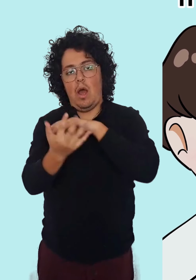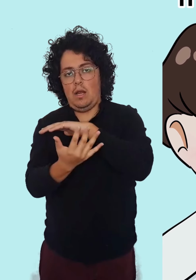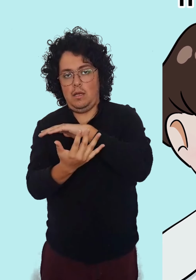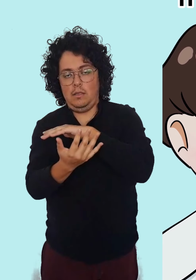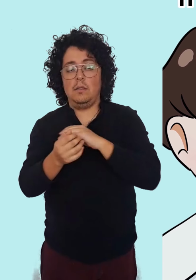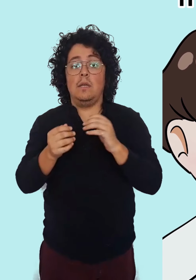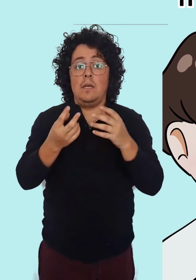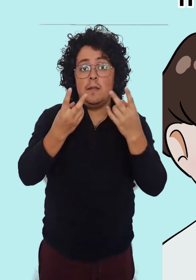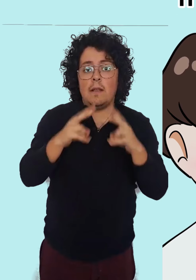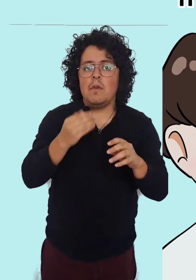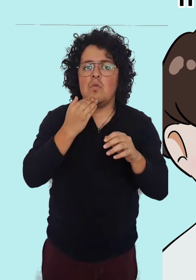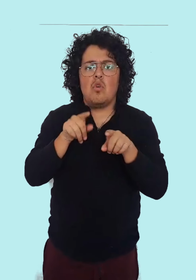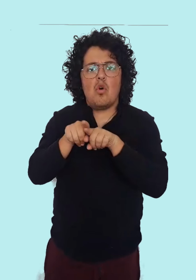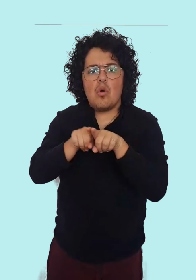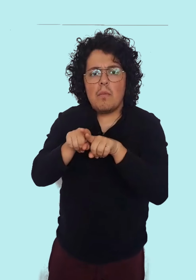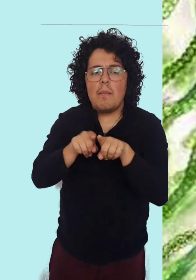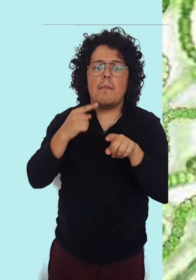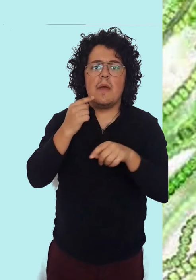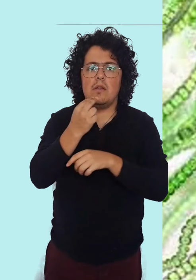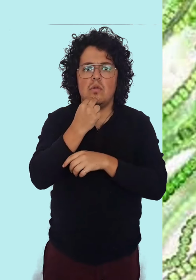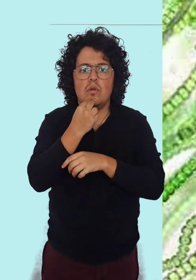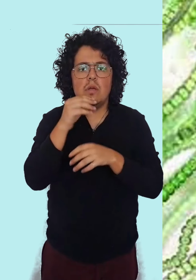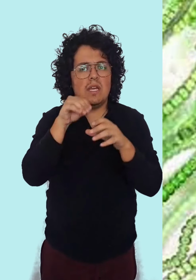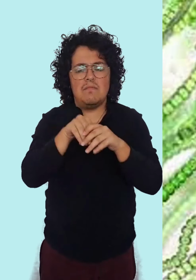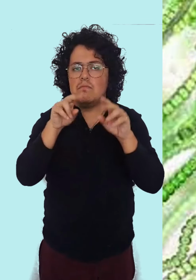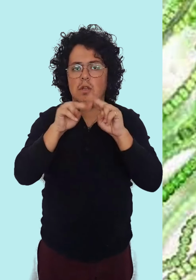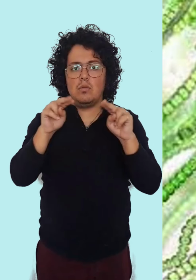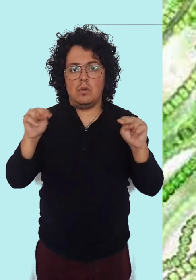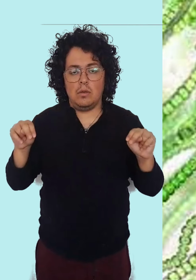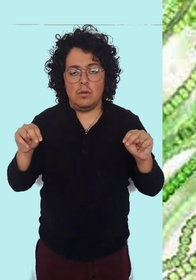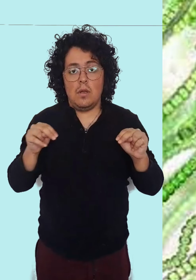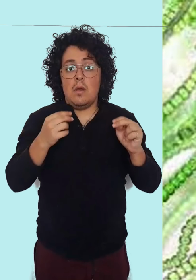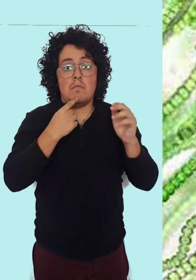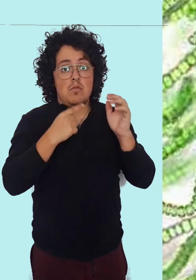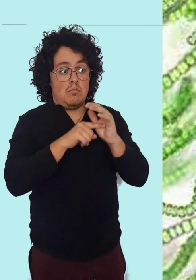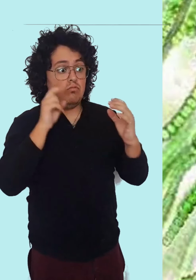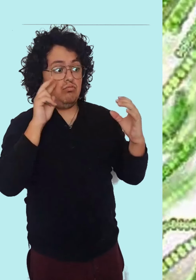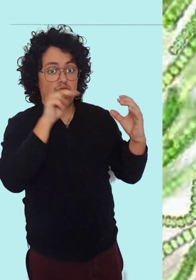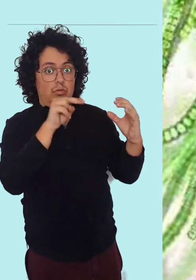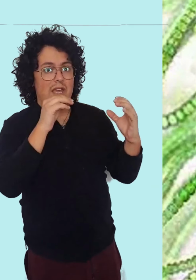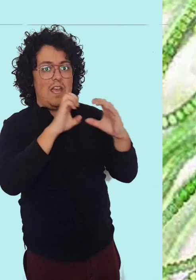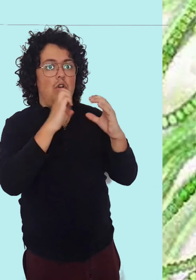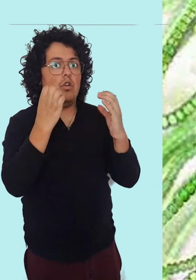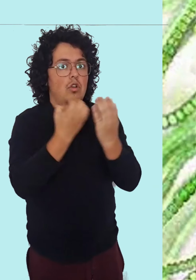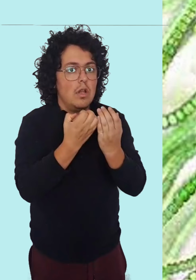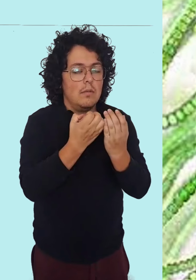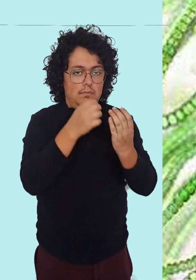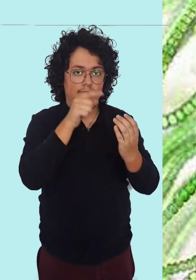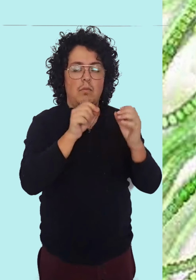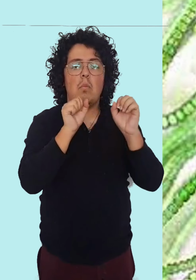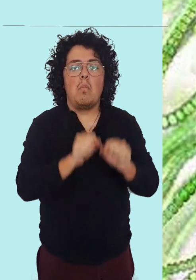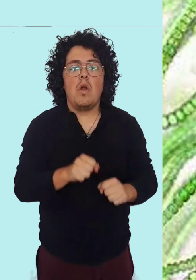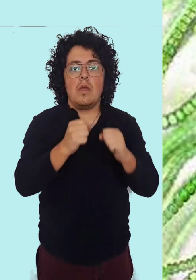o competitivas entre algas y bacterias, revelando cómo estas comunidades coexisten o compiten dentro de gradientes